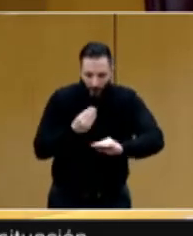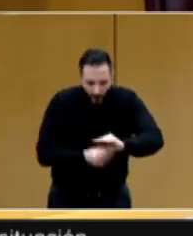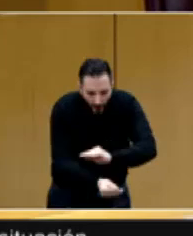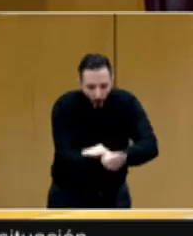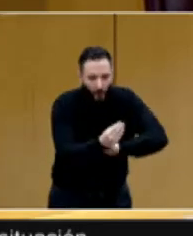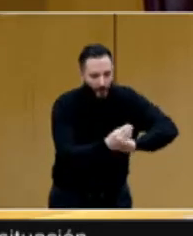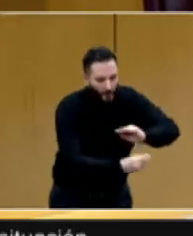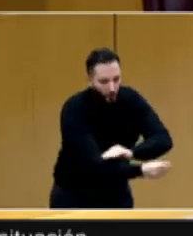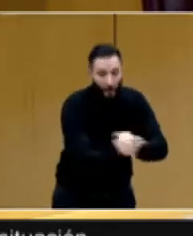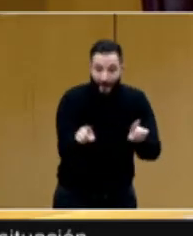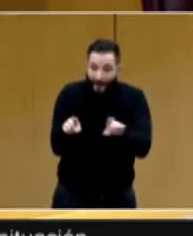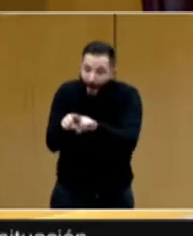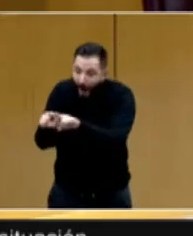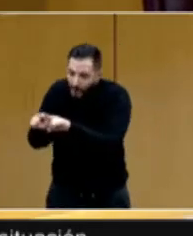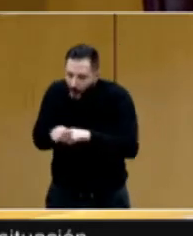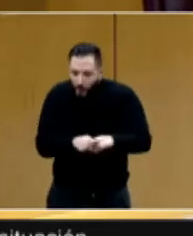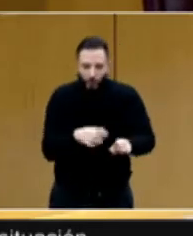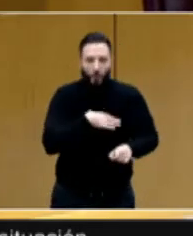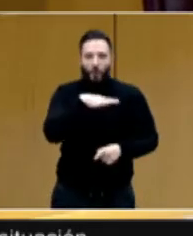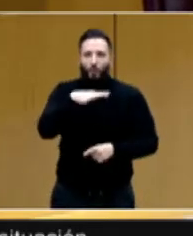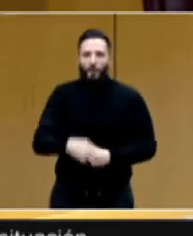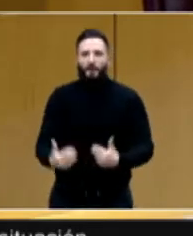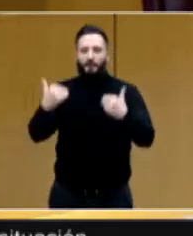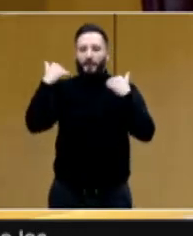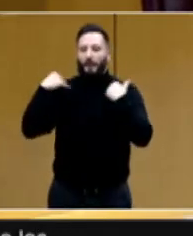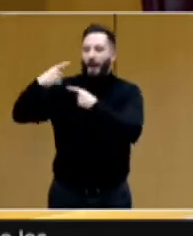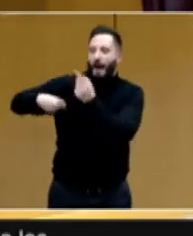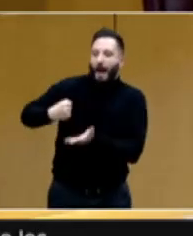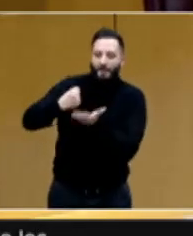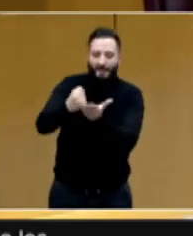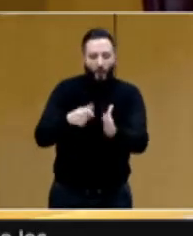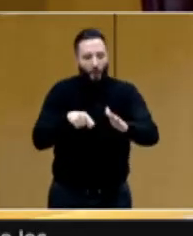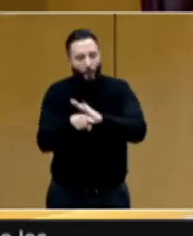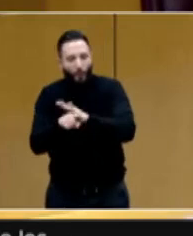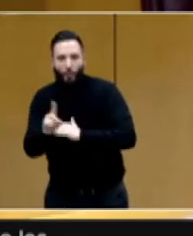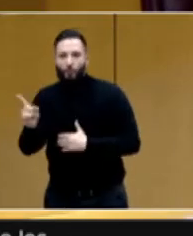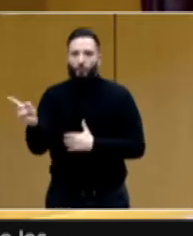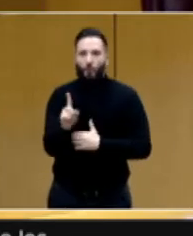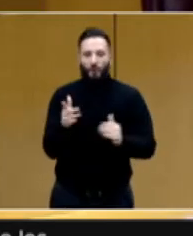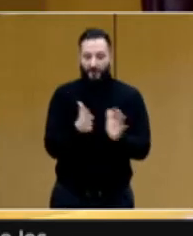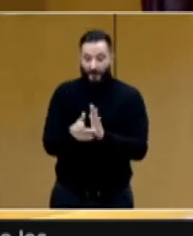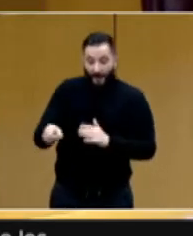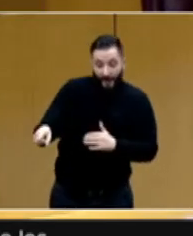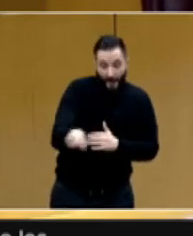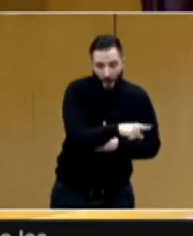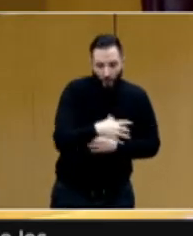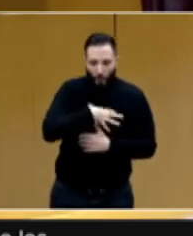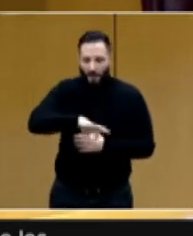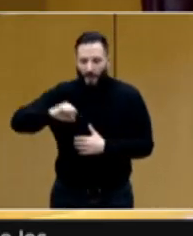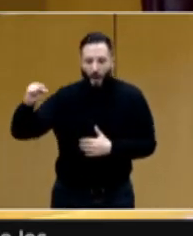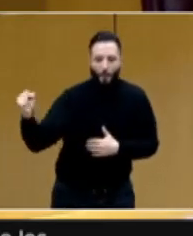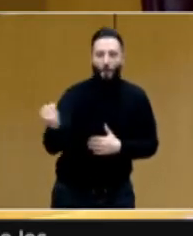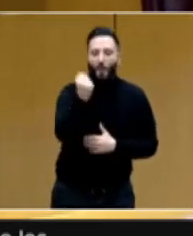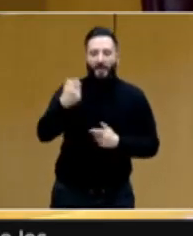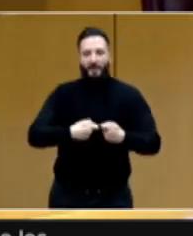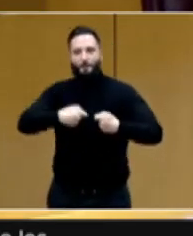puedan ser no y a un mero administrador de la herencia sino alguien que En definitiva tenga unos poderes mucho más amplios que esa actuación